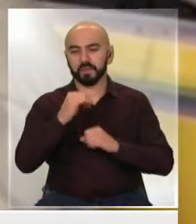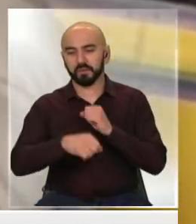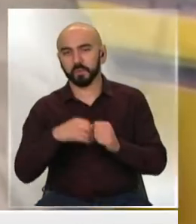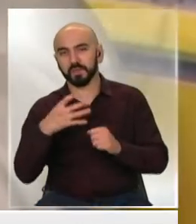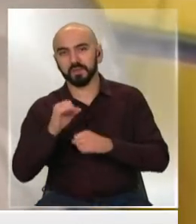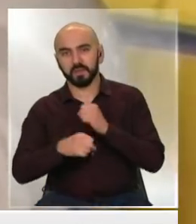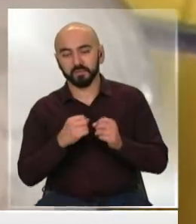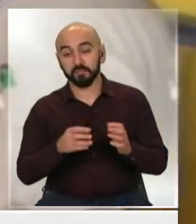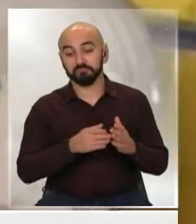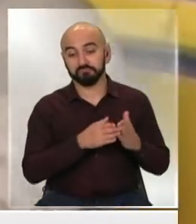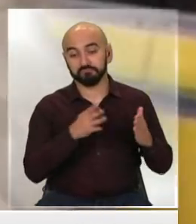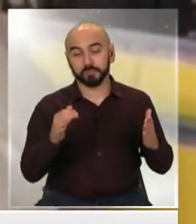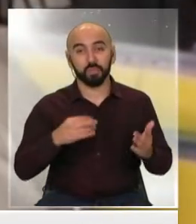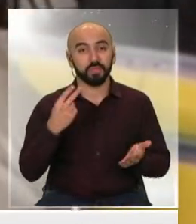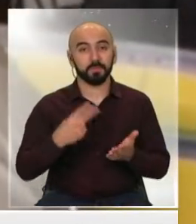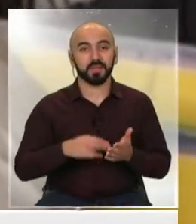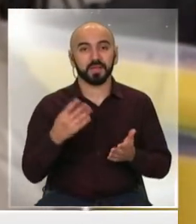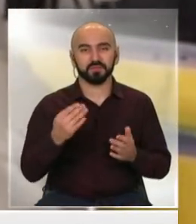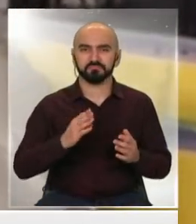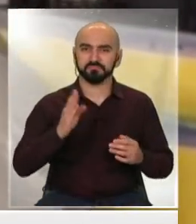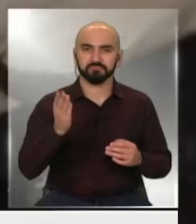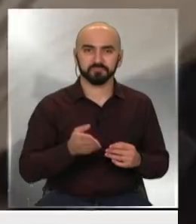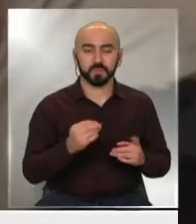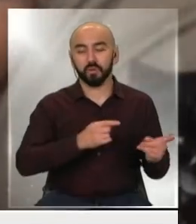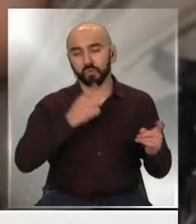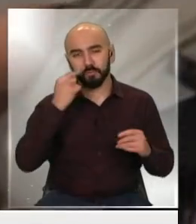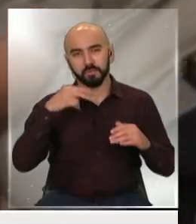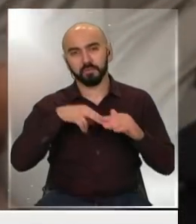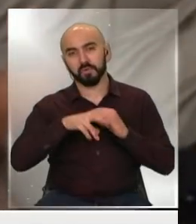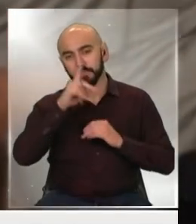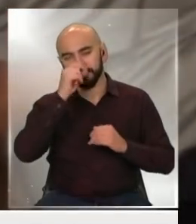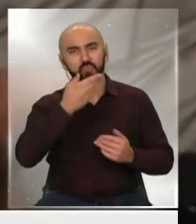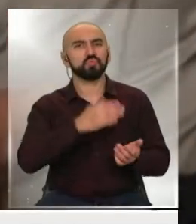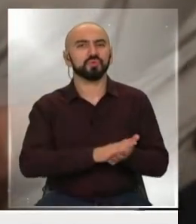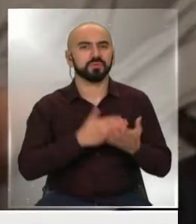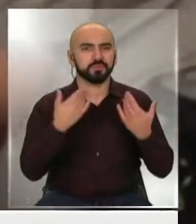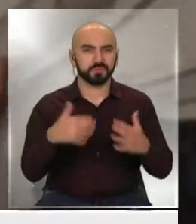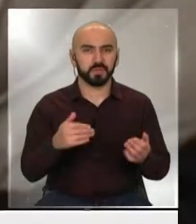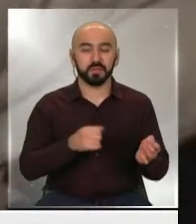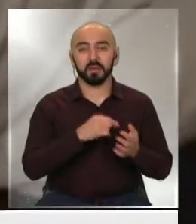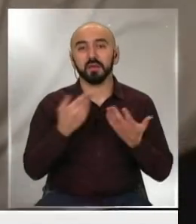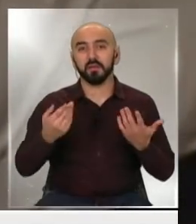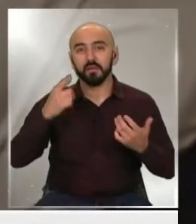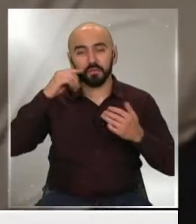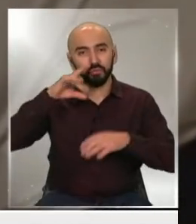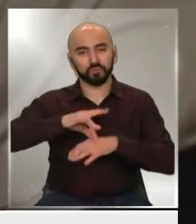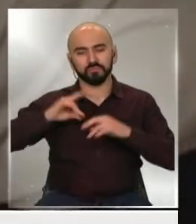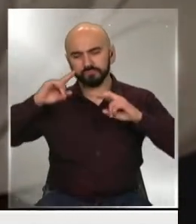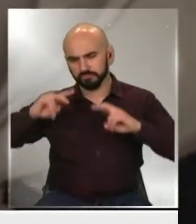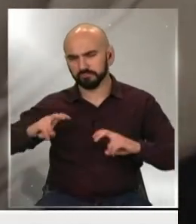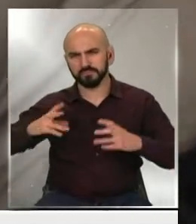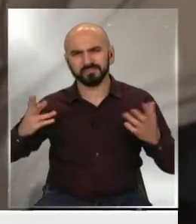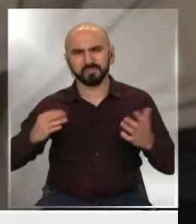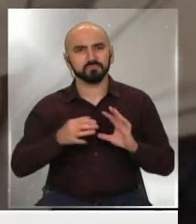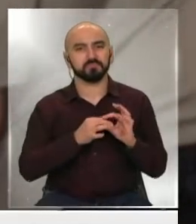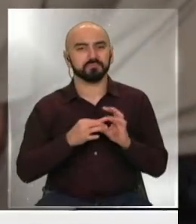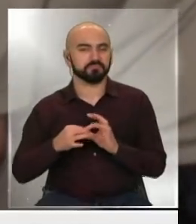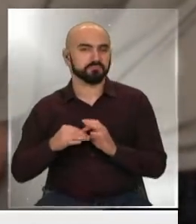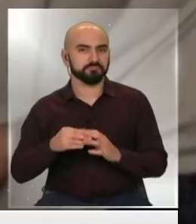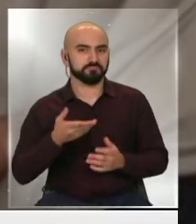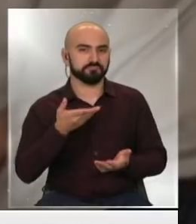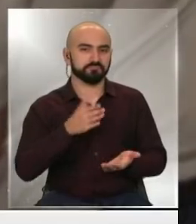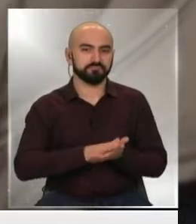en 2014 el criminal murió en el hospital y ahora los médicos forenses de los ángeles deben determinar la causa de su